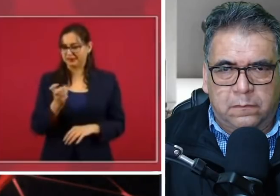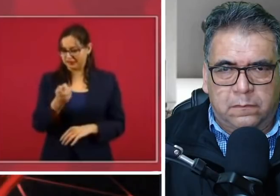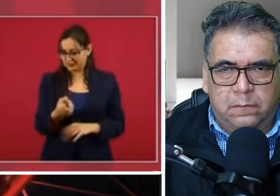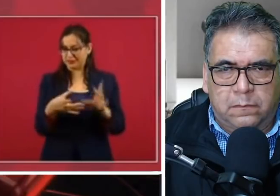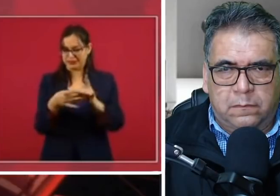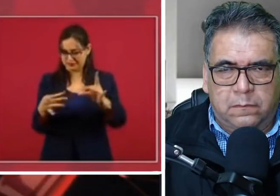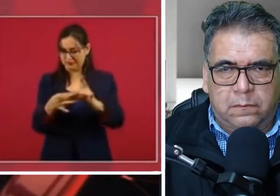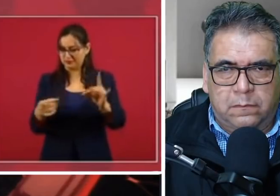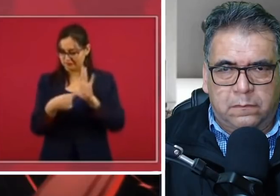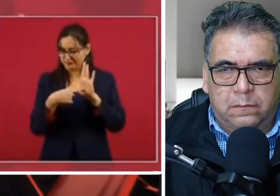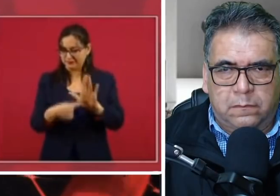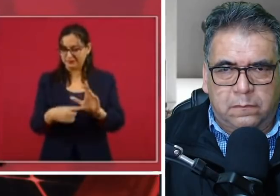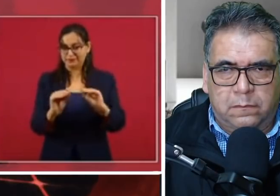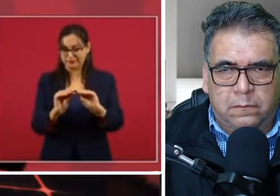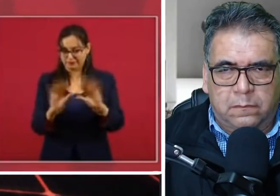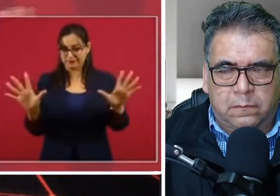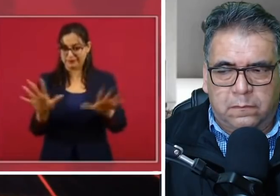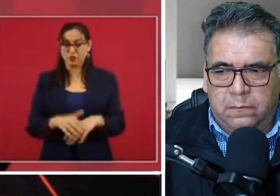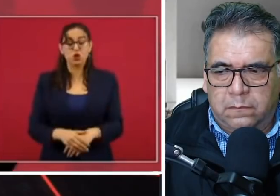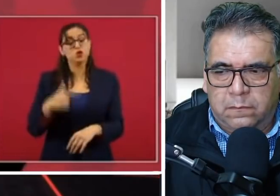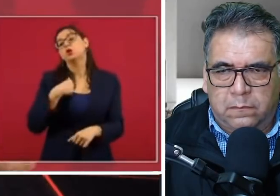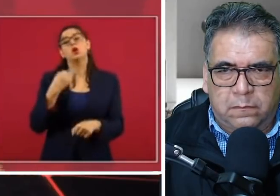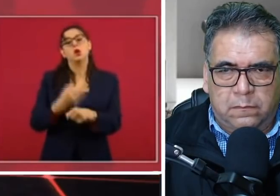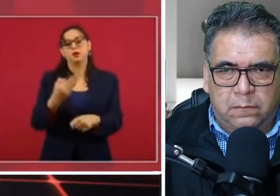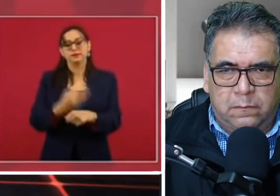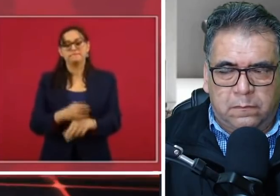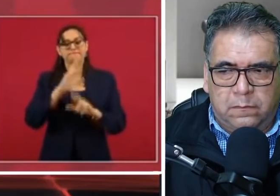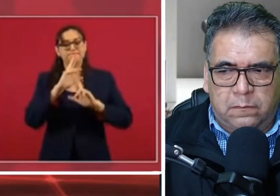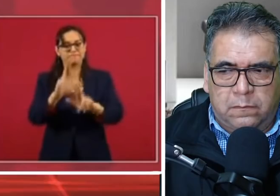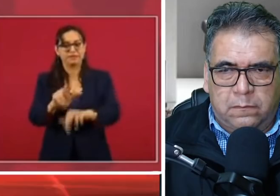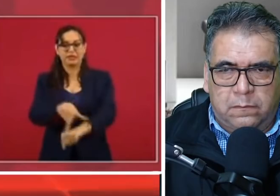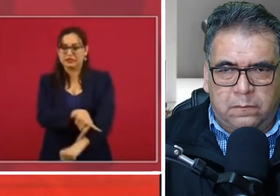eso, me extendí porque la verdad